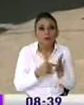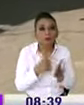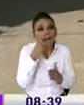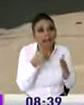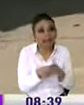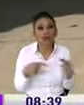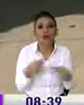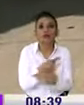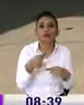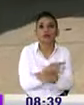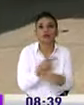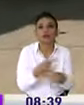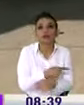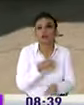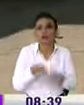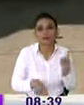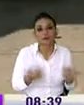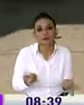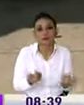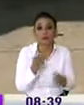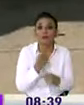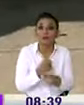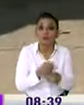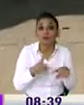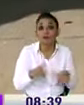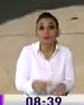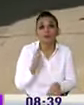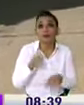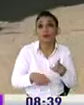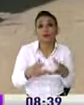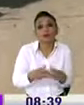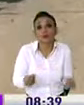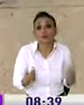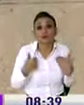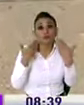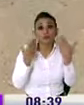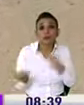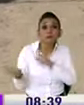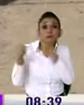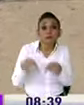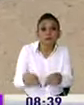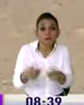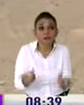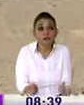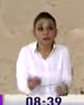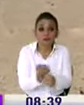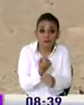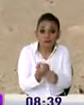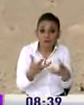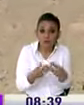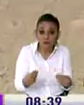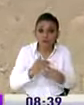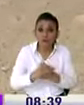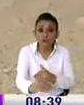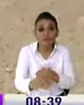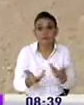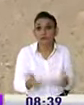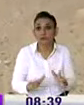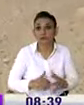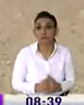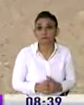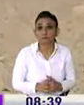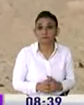contra. Entonces, ese motivo es que no vienen a hacer alguna solución a darnos.